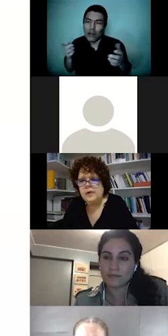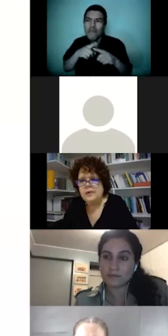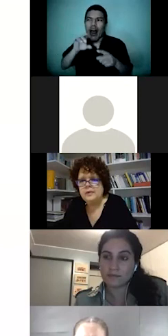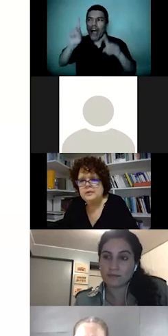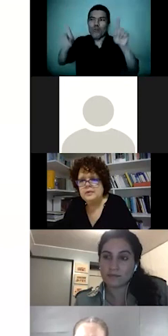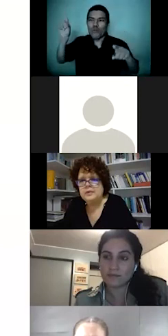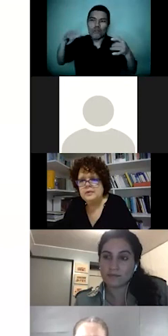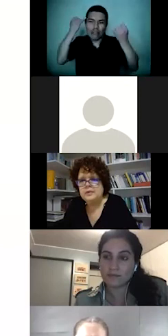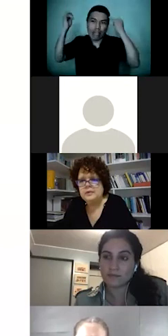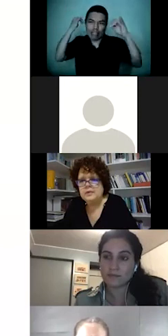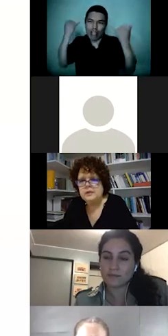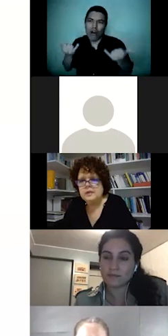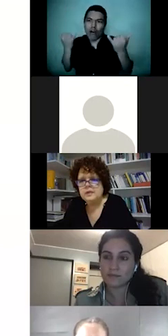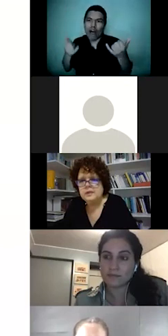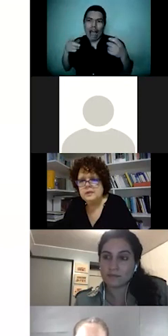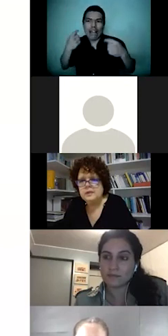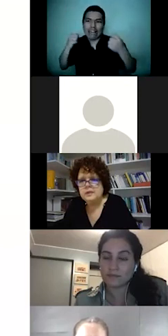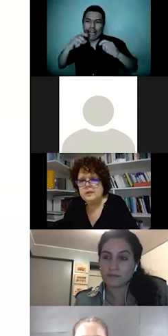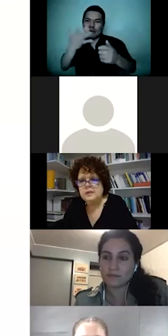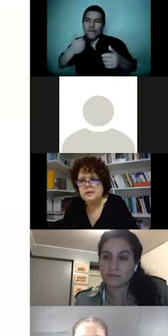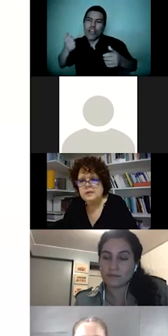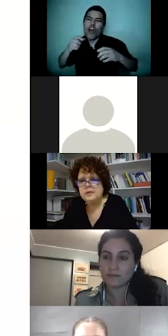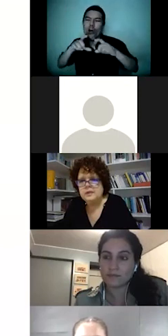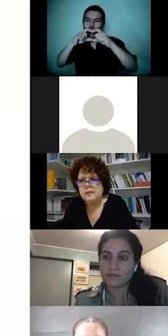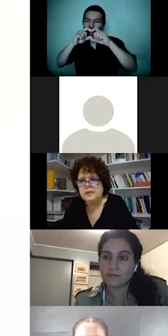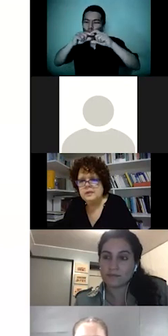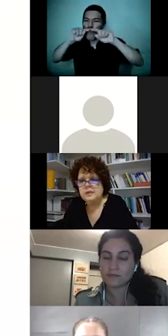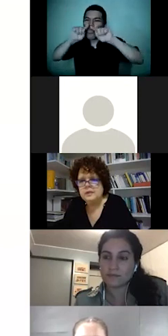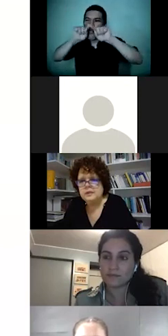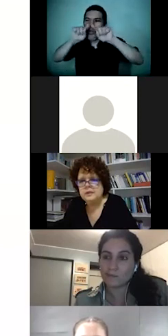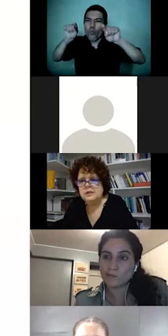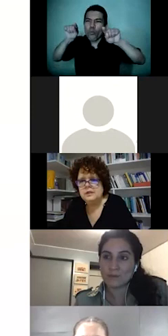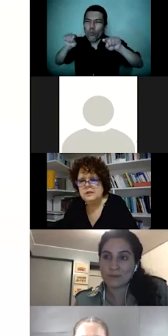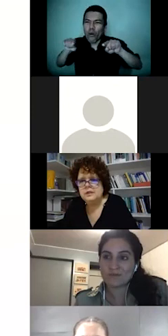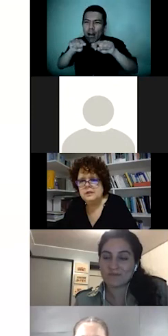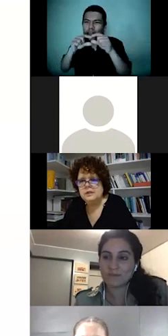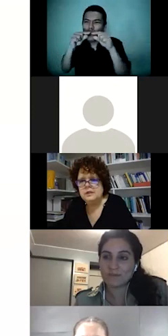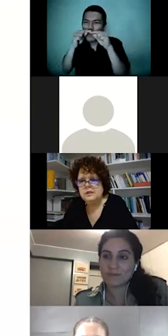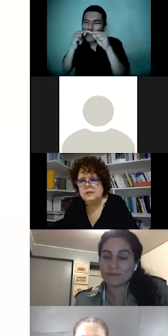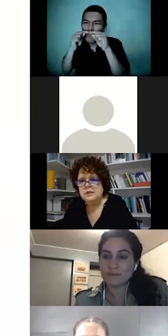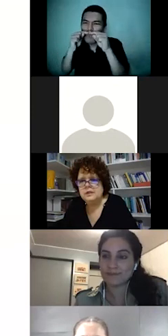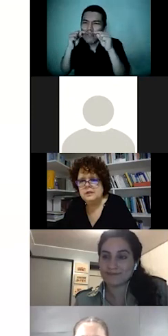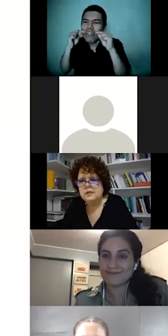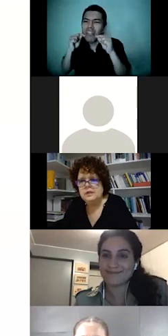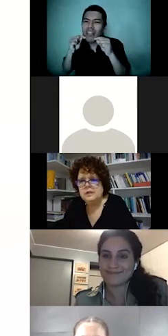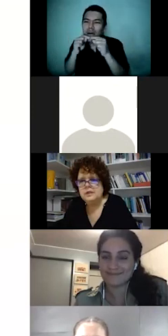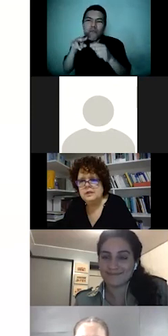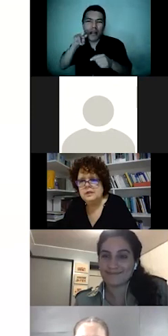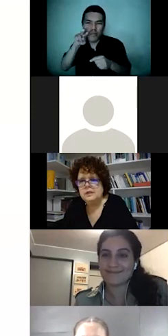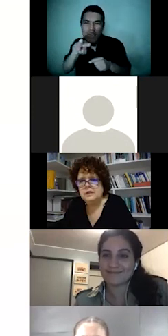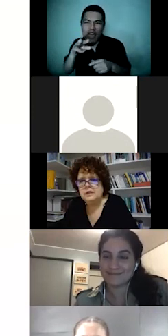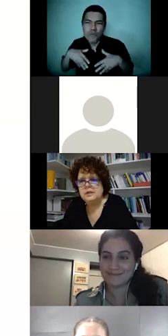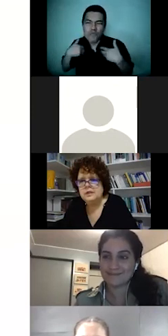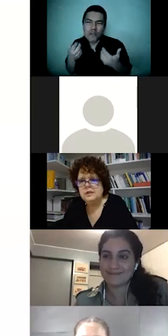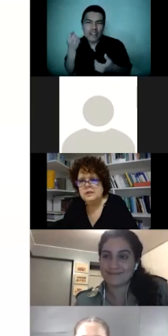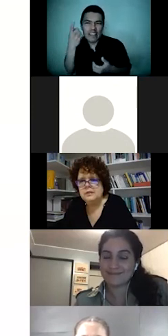parte. No causaría mucho problema. Muchos tienen la idea de que sería mejor colocarle una parte transparente